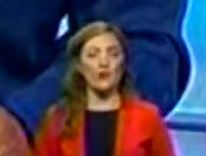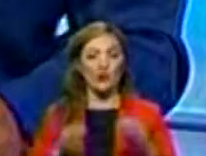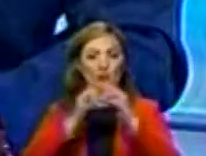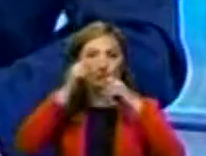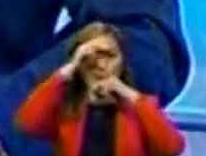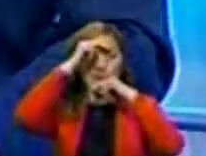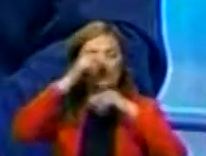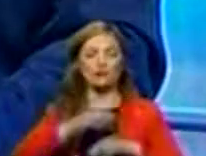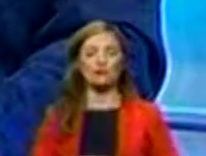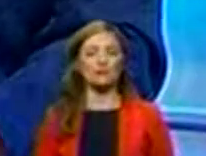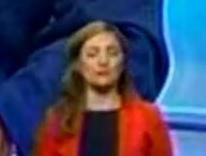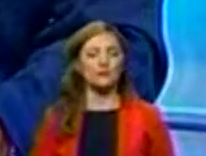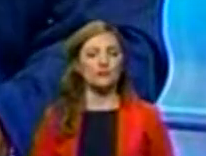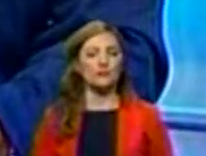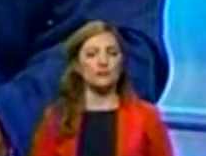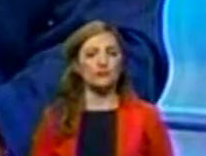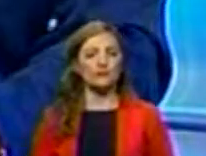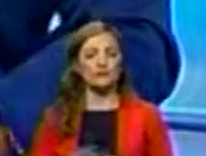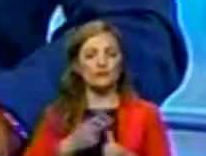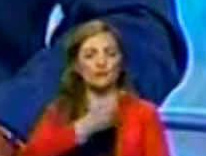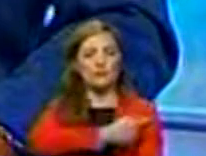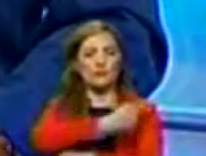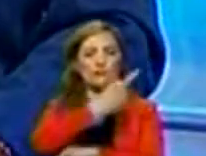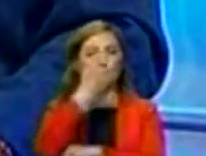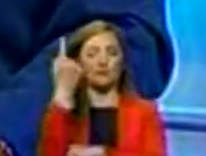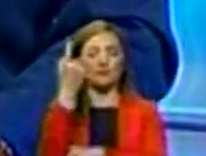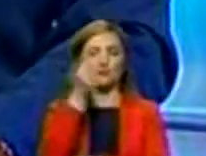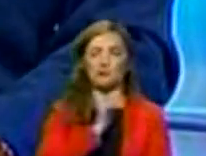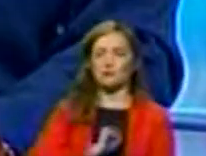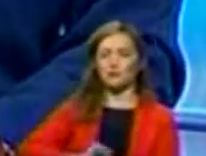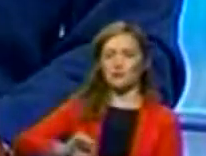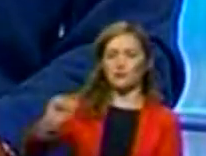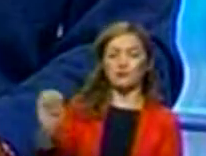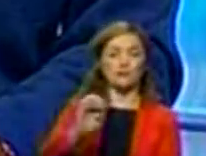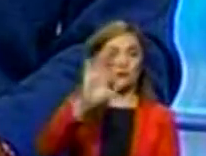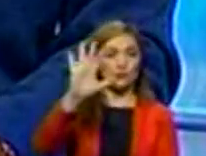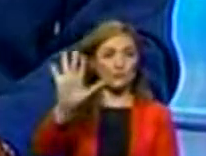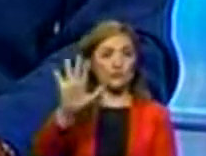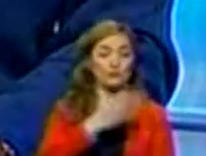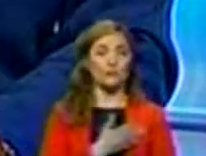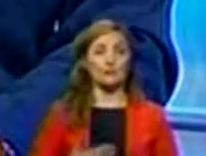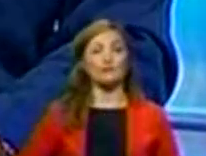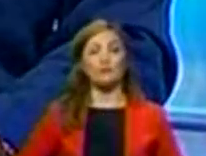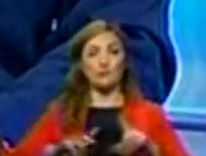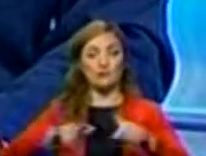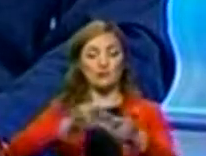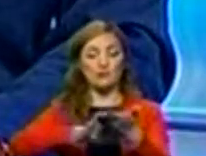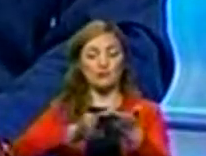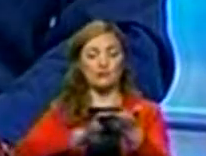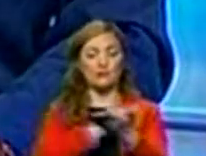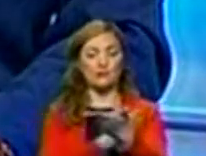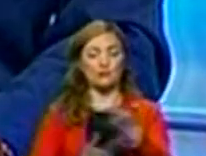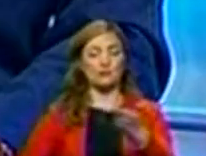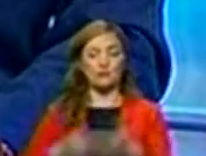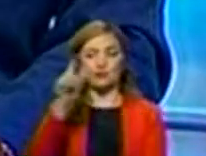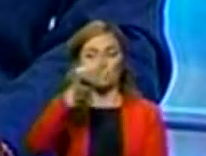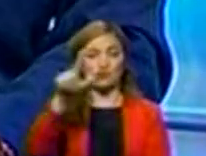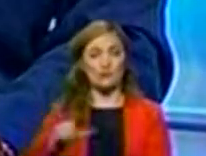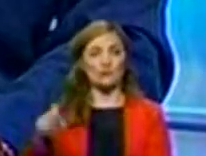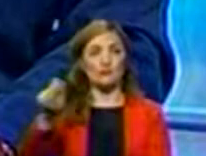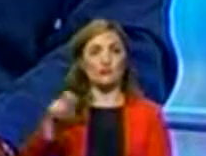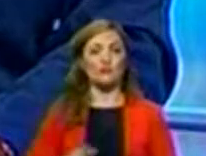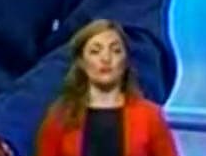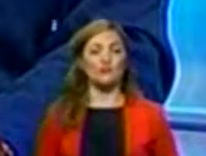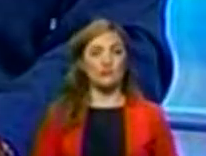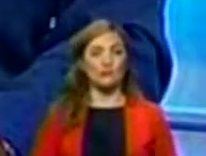Más noticias, amigos. En su segundo día de gira por Europa, el presidente Lenín Moreno se reunió con el presidente de Italia, Sergio